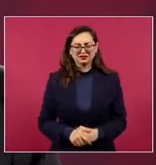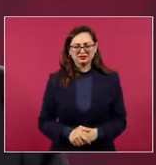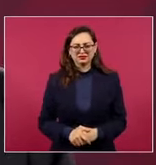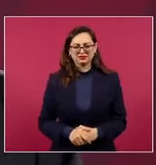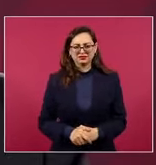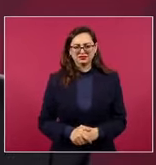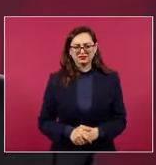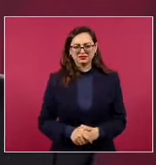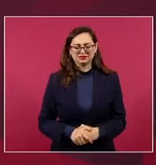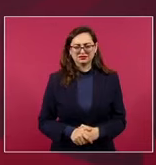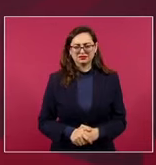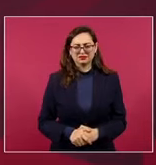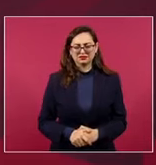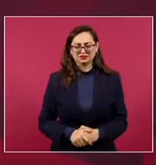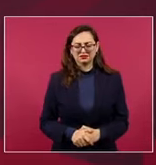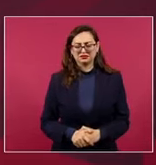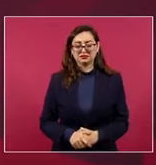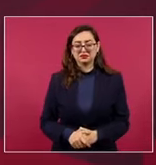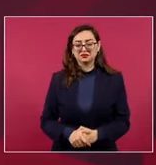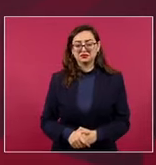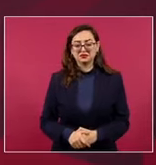Puede ser que haya cosas así